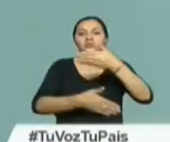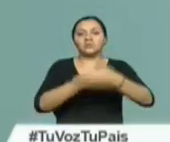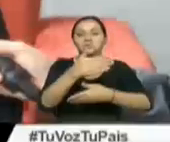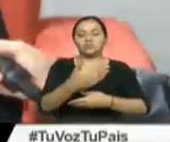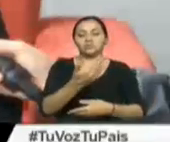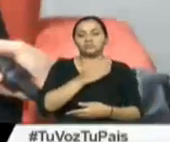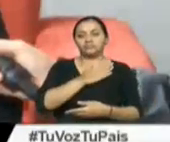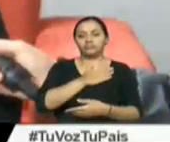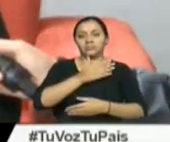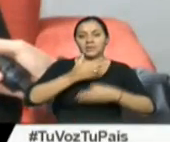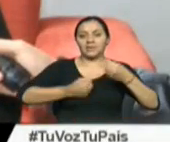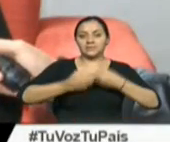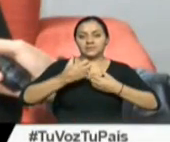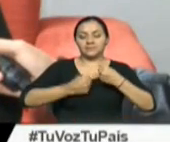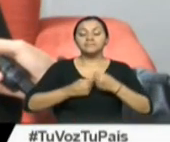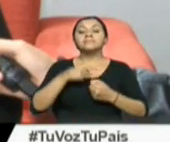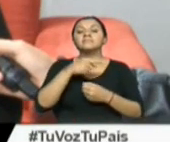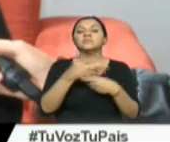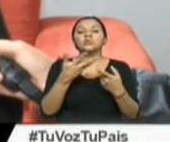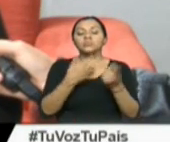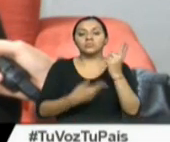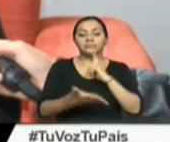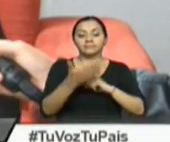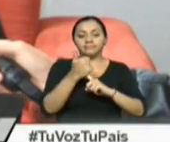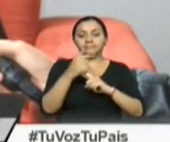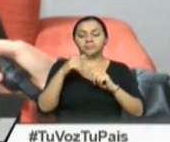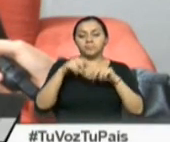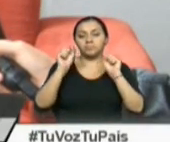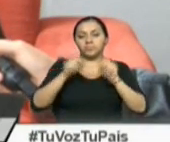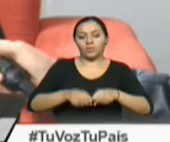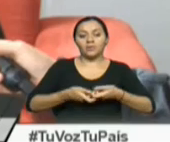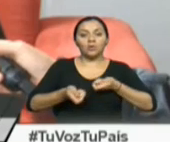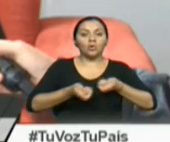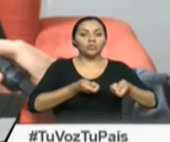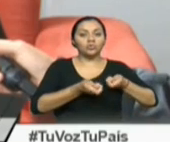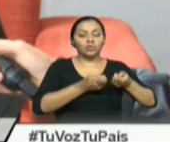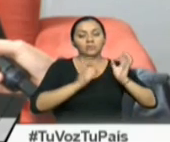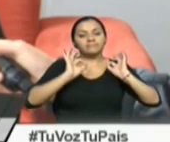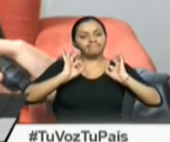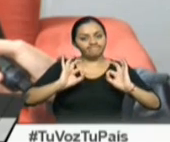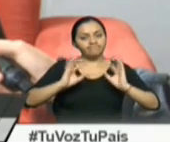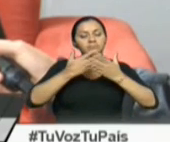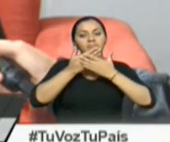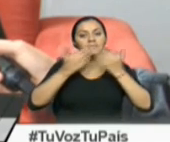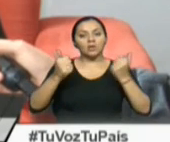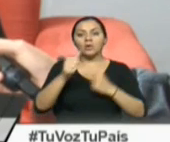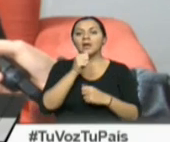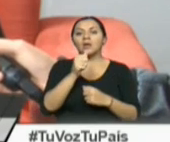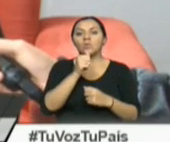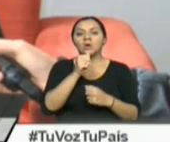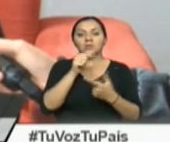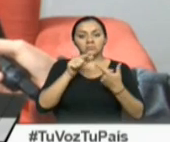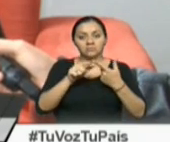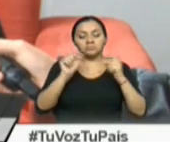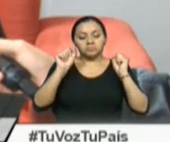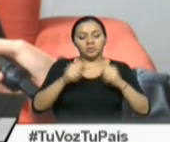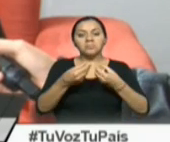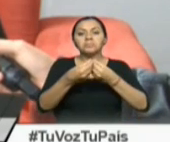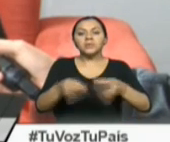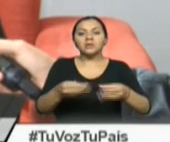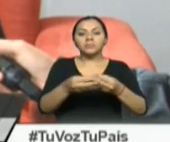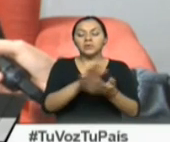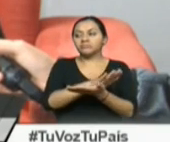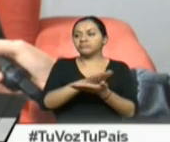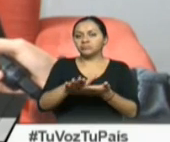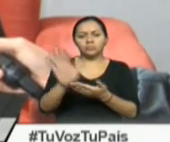obtención de leche. ¿Qué se consigue con esto? Se consigue un mejor manejo del agua, ¿sí? O sea, no se desperdicia el